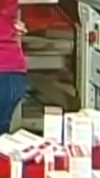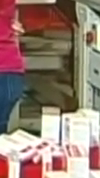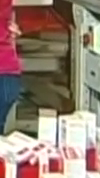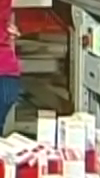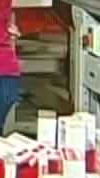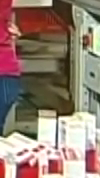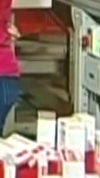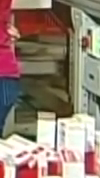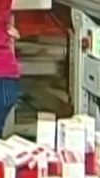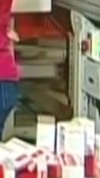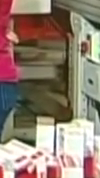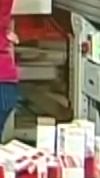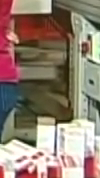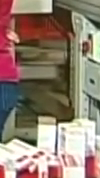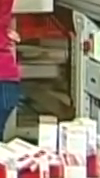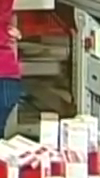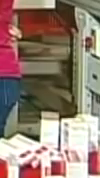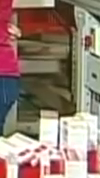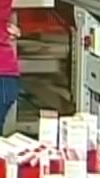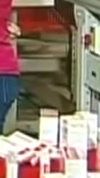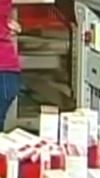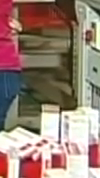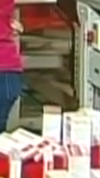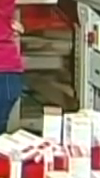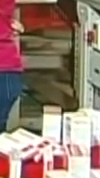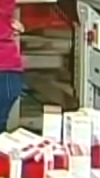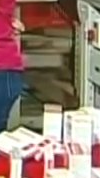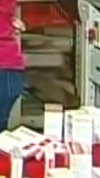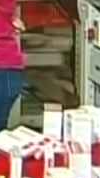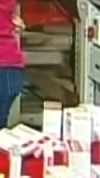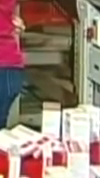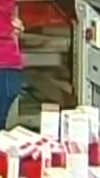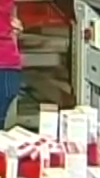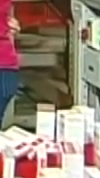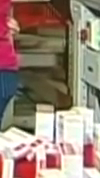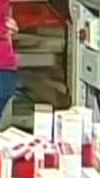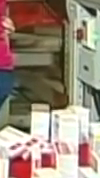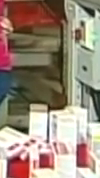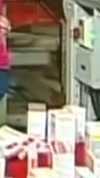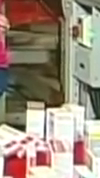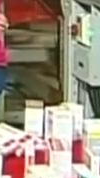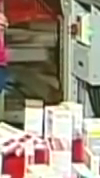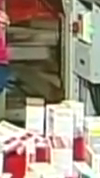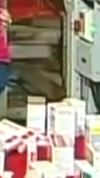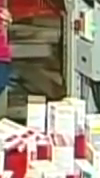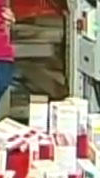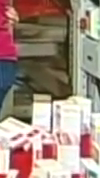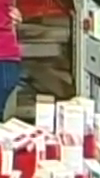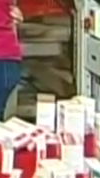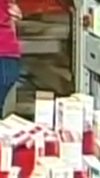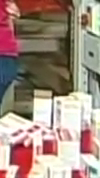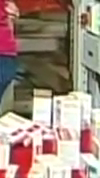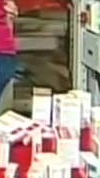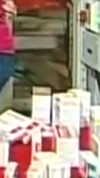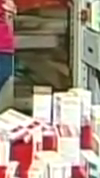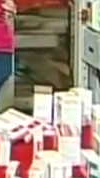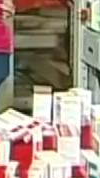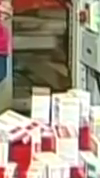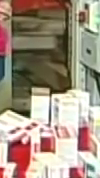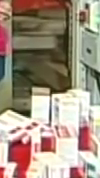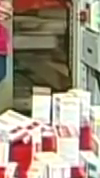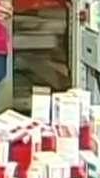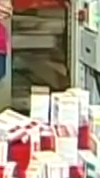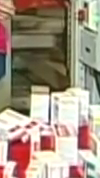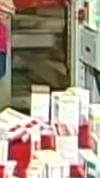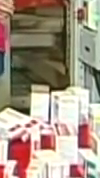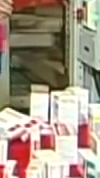a poder con la salud del pueblo venezolano, así se lo garantizo a nuestro pueblo desde aquí, desde este almacén gigantesco. Adriana, vamos